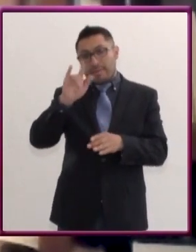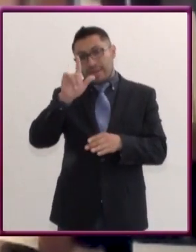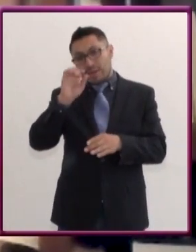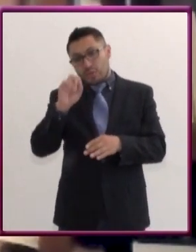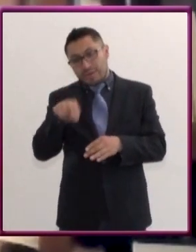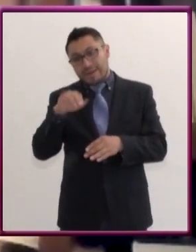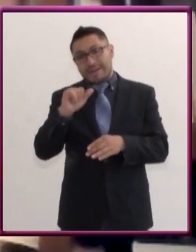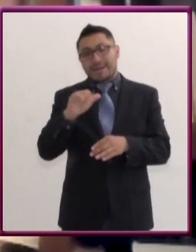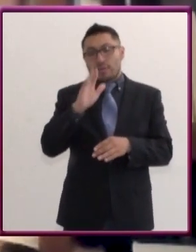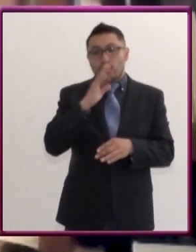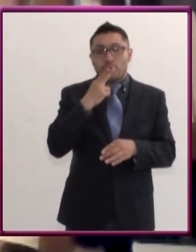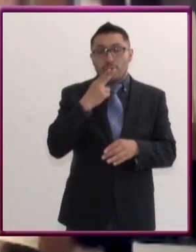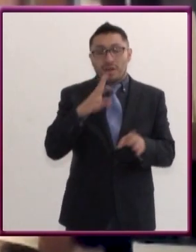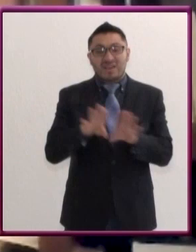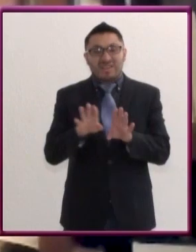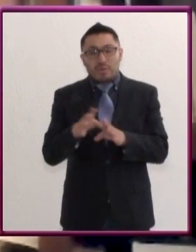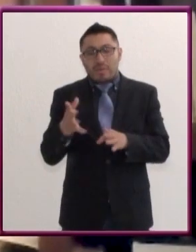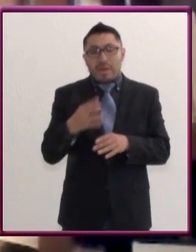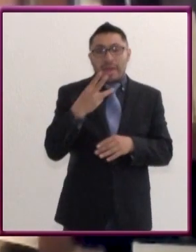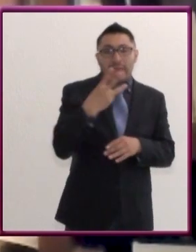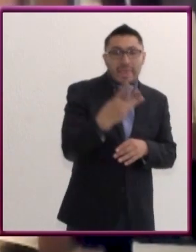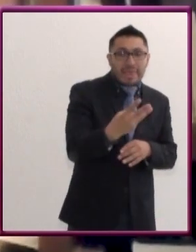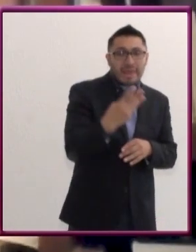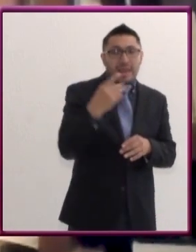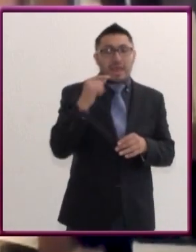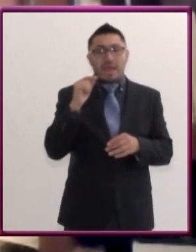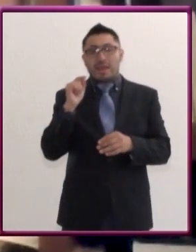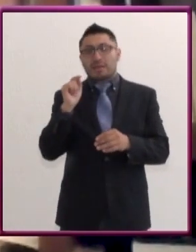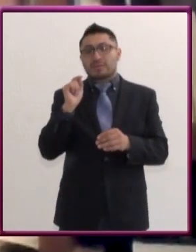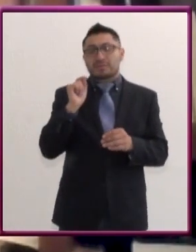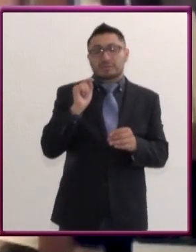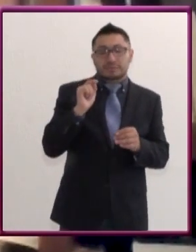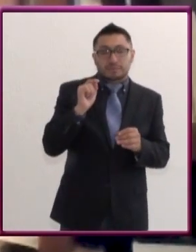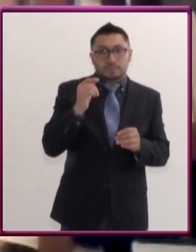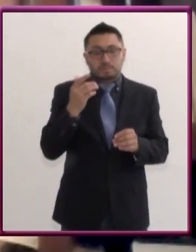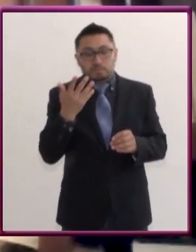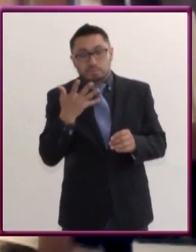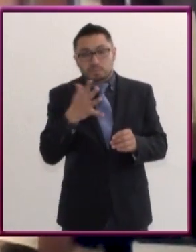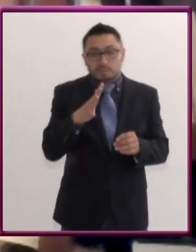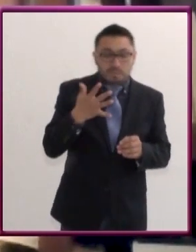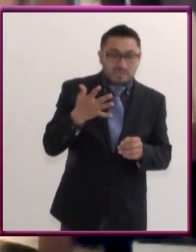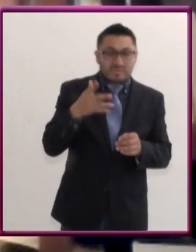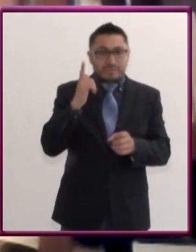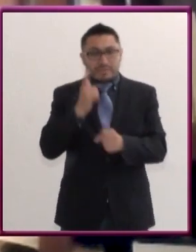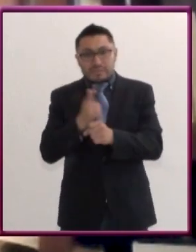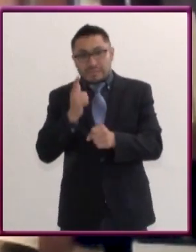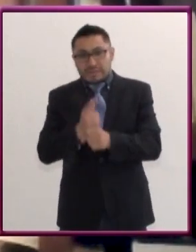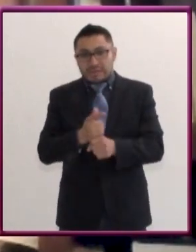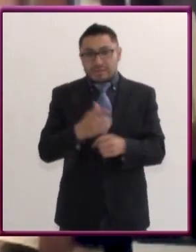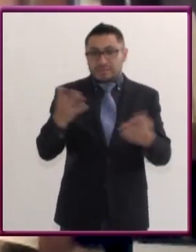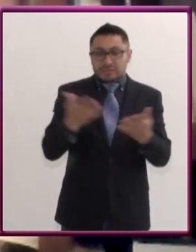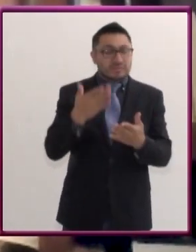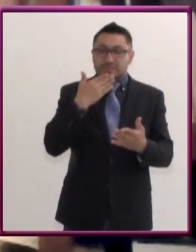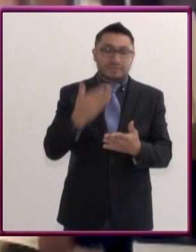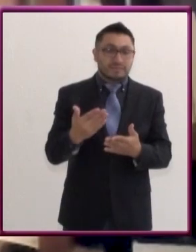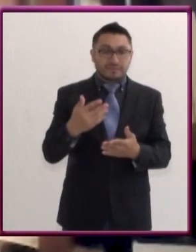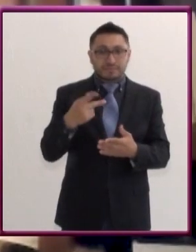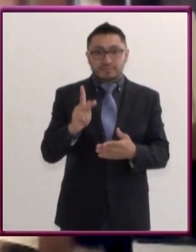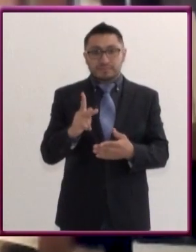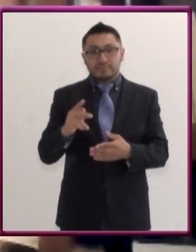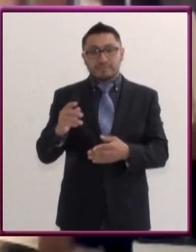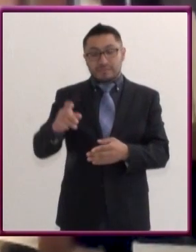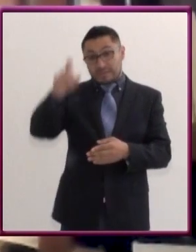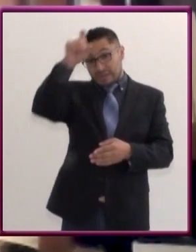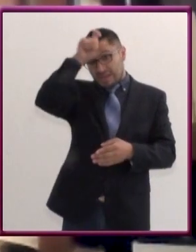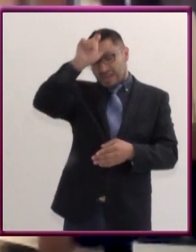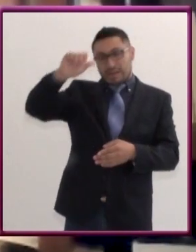lo usaban con un valor aproximado de 3, de ahí se deduce de sus cálculos, no lo hacen explícito. Y en el